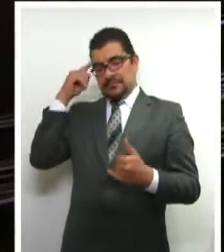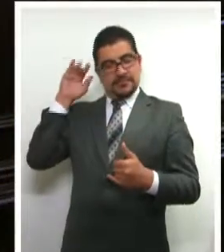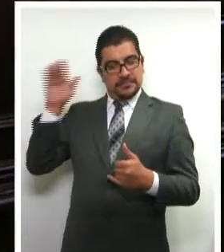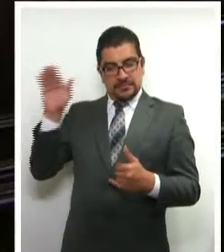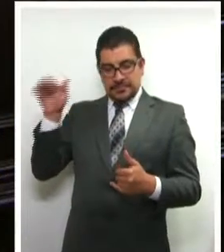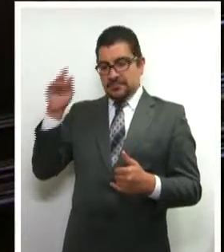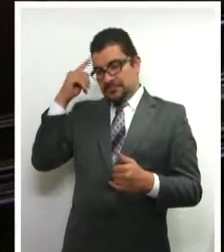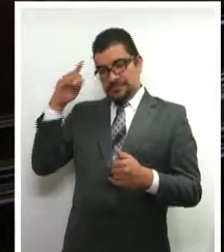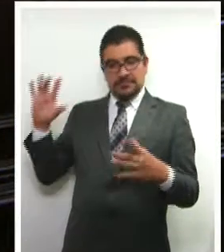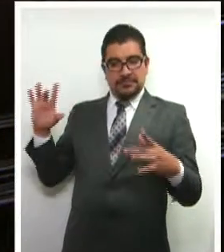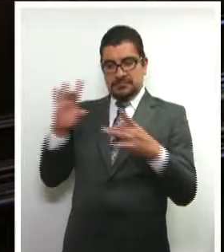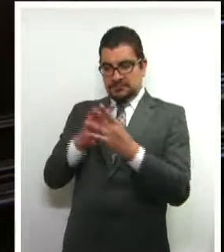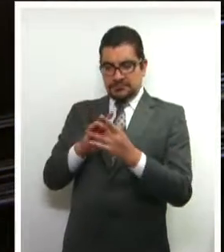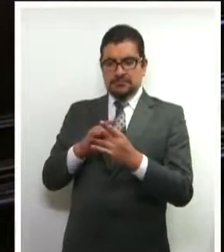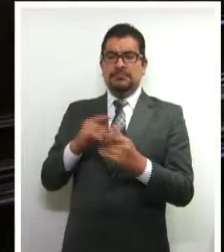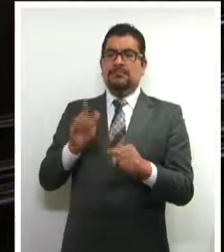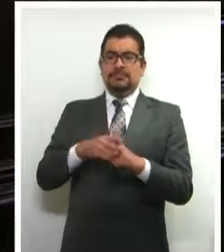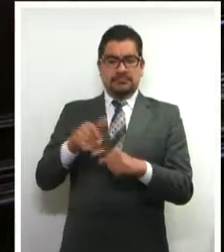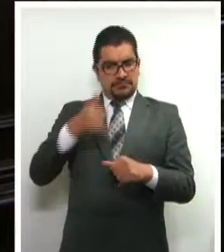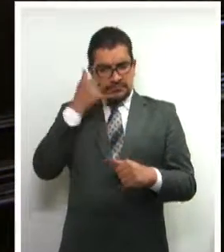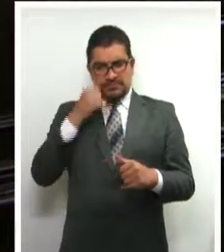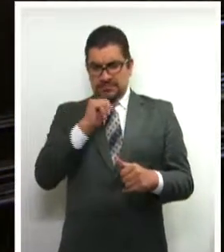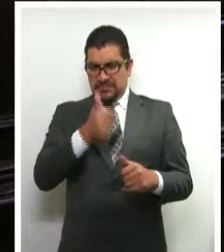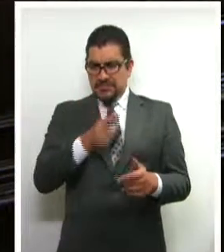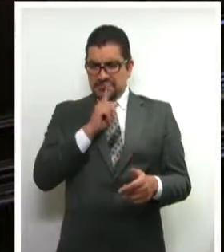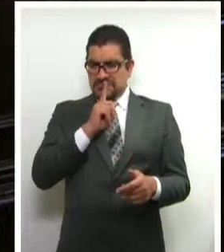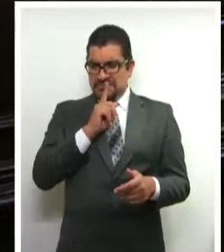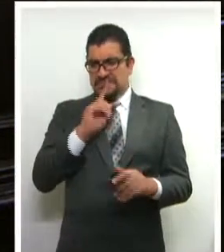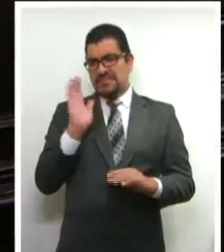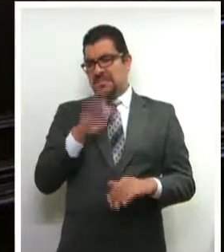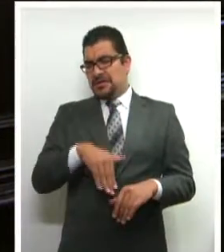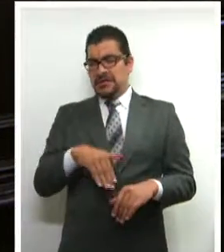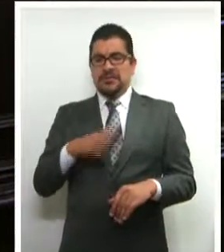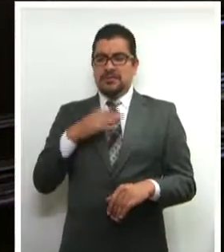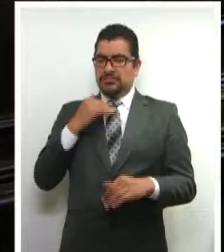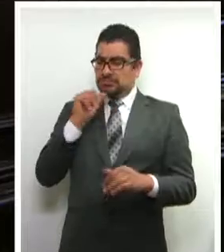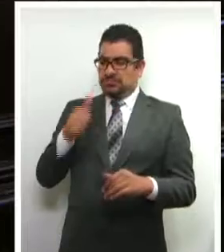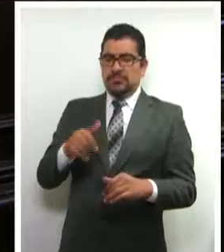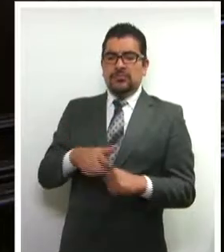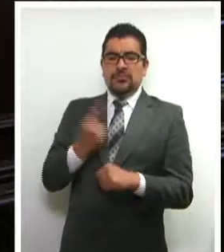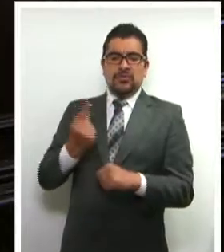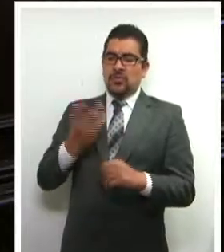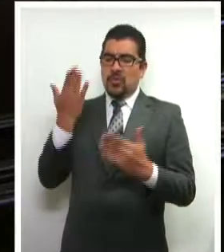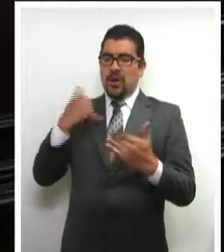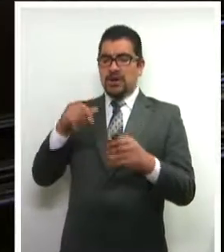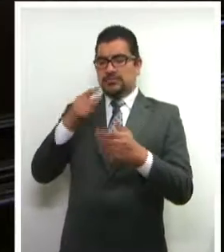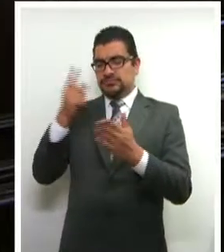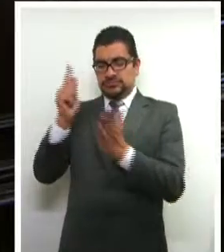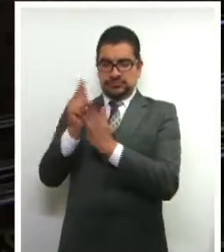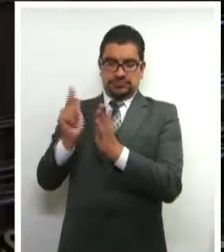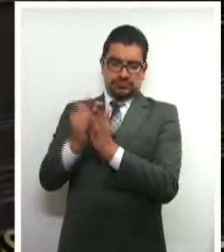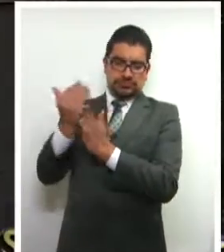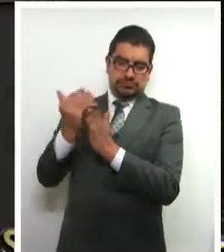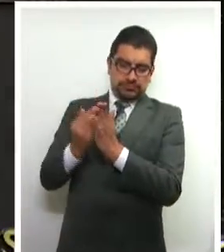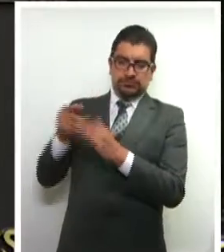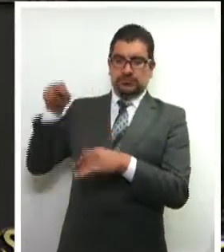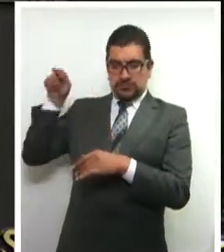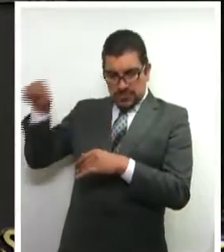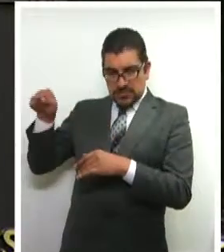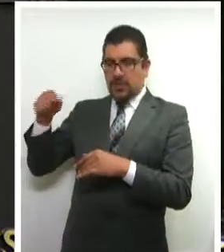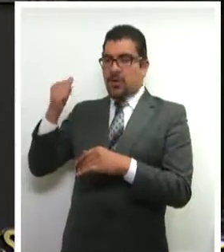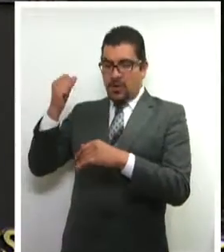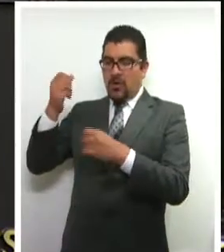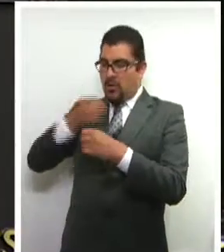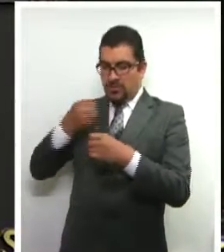de coordinación. ¿Y por qué no toman la llamada siquiera? Pues porque no existe ningún ordenamiento legal que lo obligue a